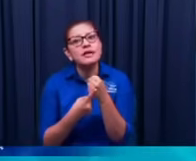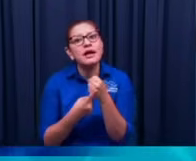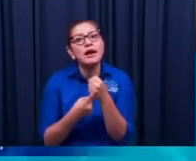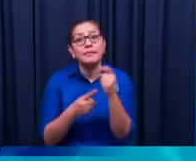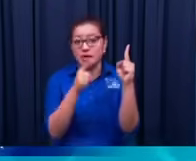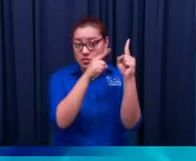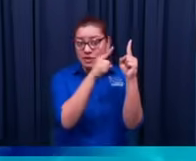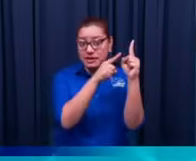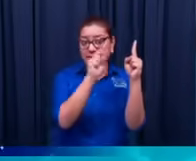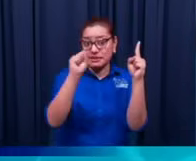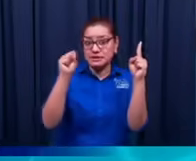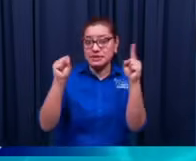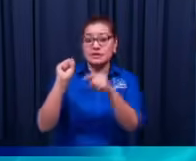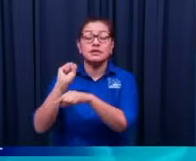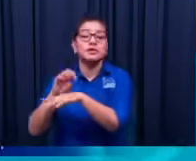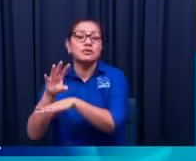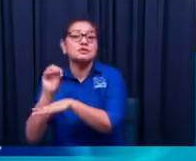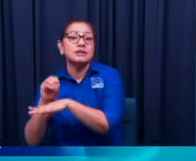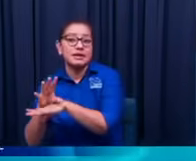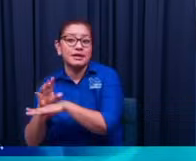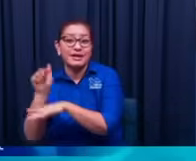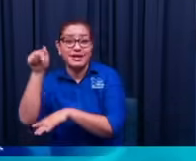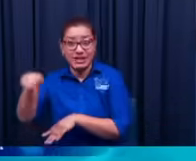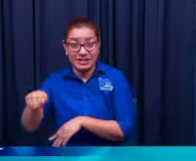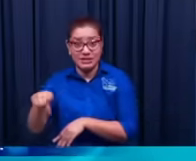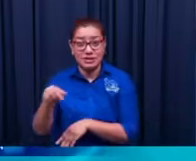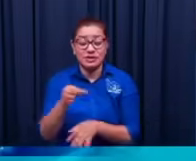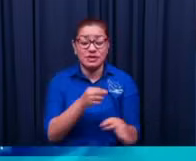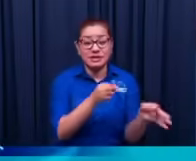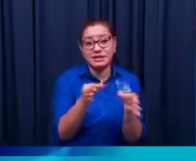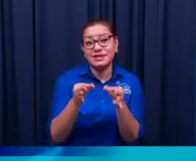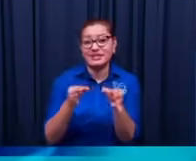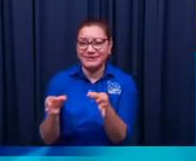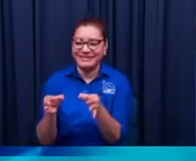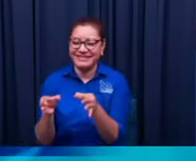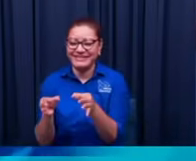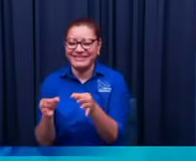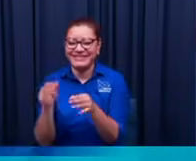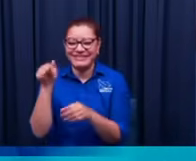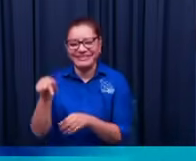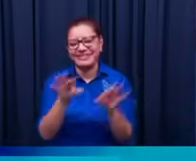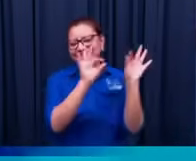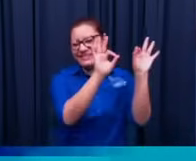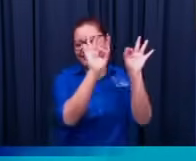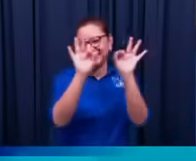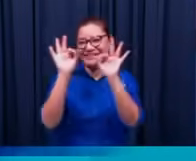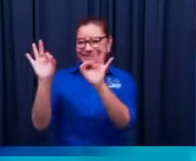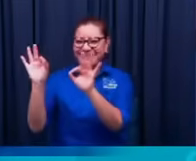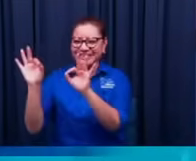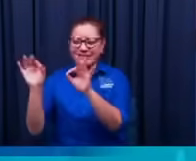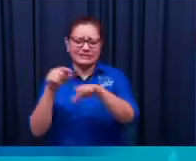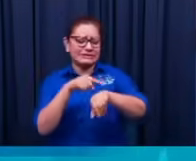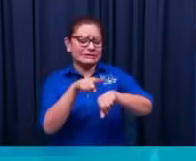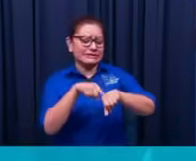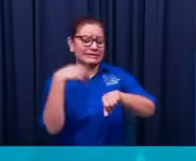aconsejarlo. Y eso es lo que les quiero hablar hoy. Ya les estoy hablando, pues, ya para, si ya se me terminó el tiempo, creo yo. No,